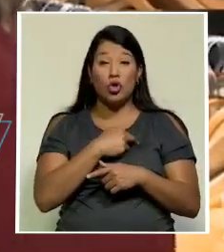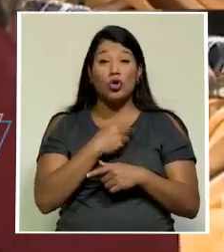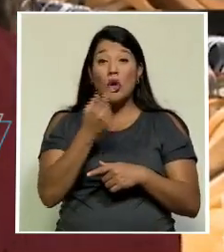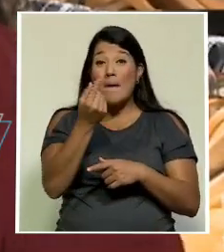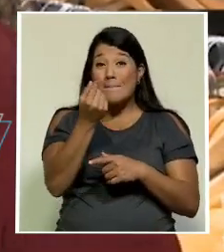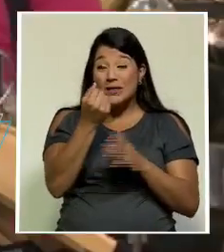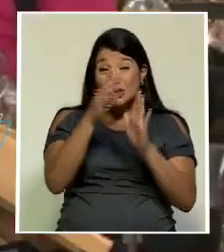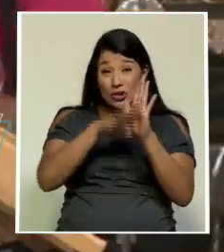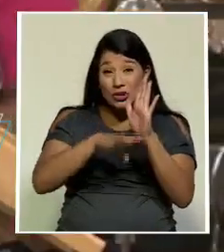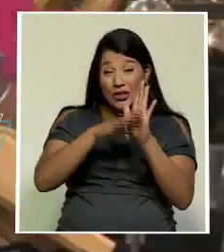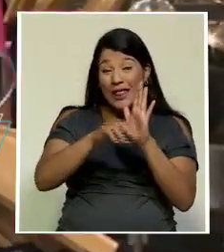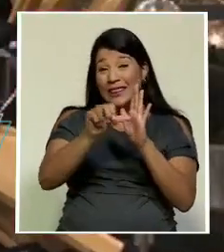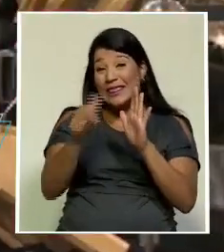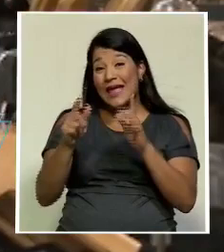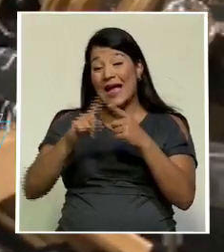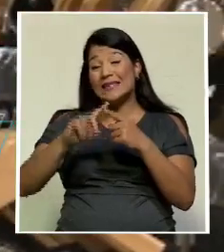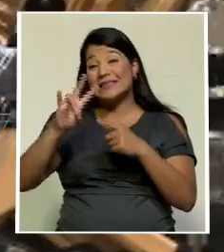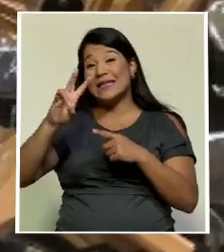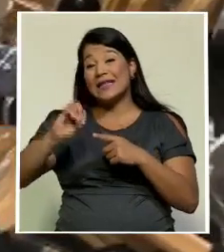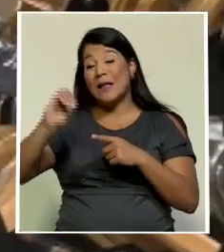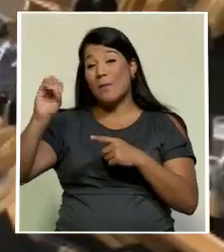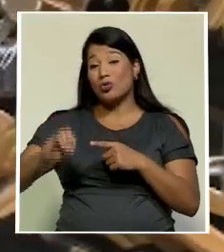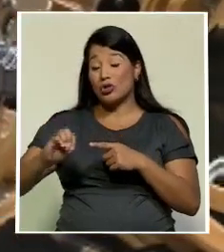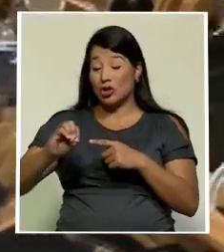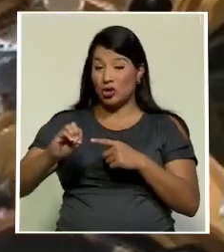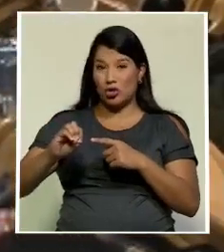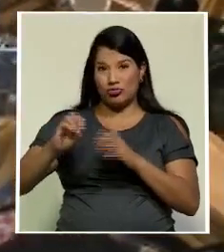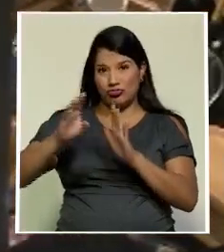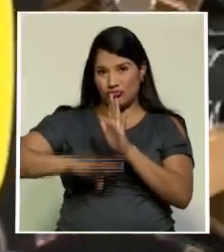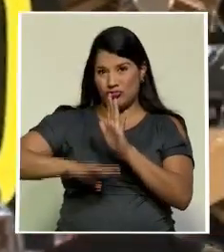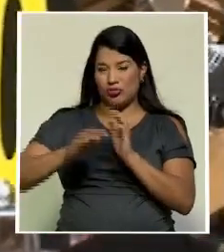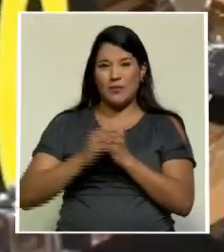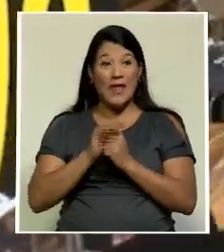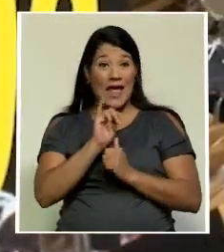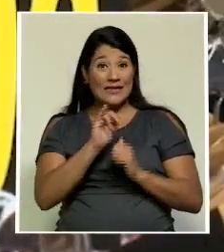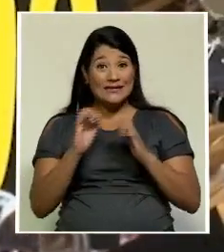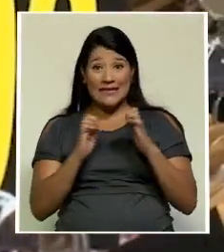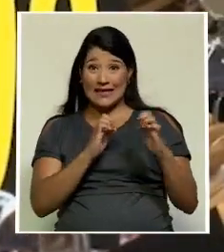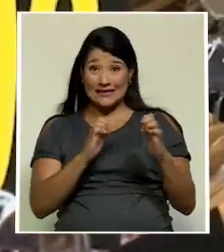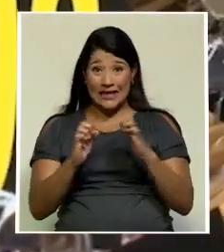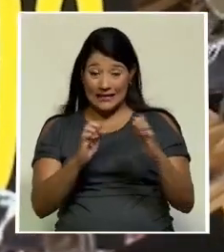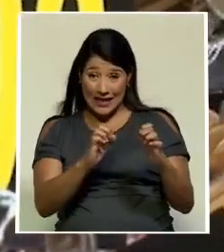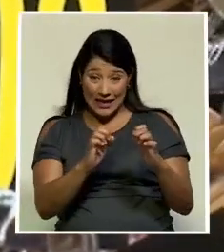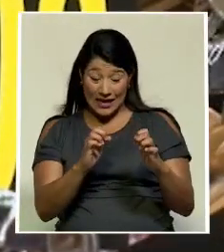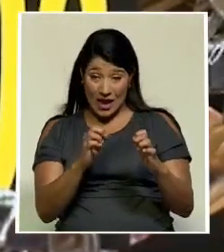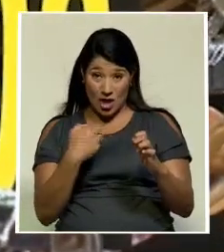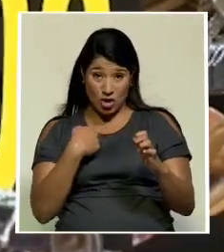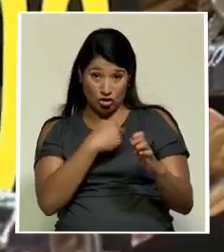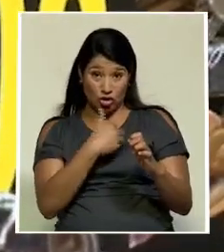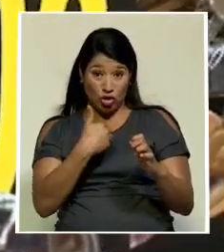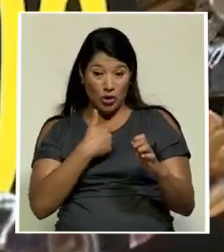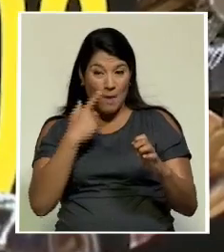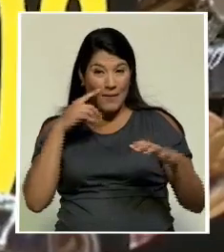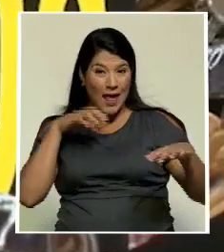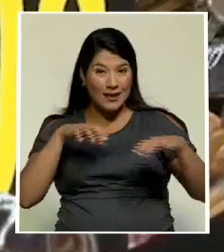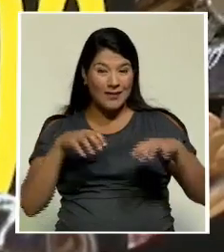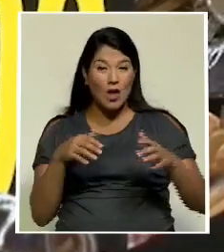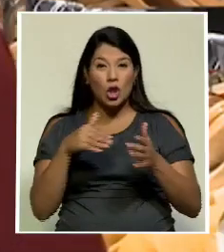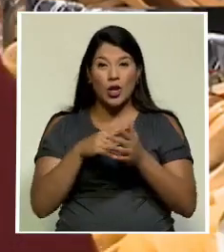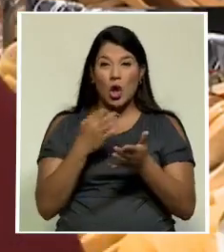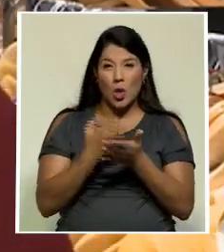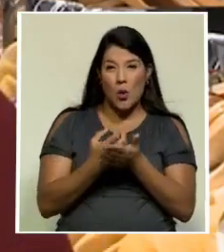10 a un 70% de descuento. Entonces ha sido una estrategia que hemos tenido nosotros como comercio para reactivarnos un poquito y para generar un poquito